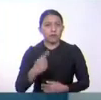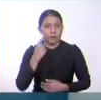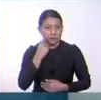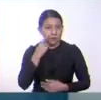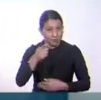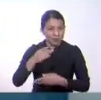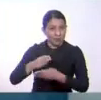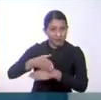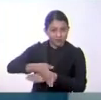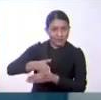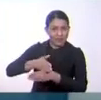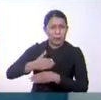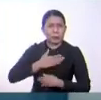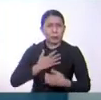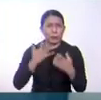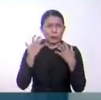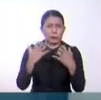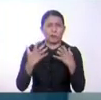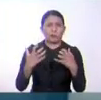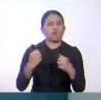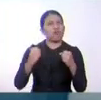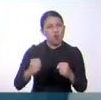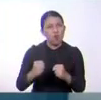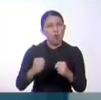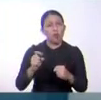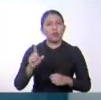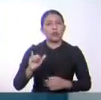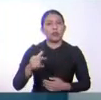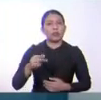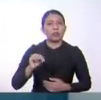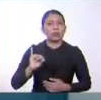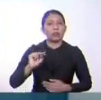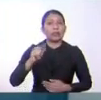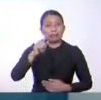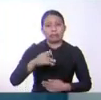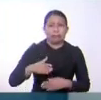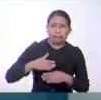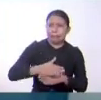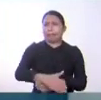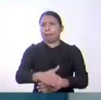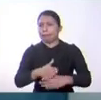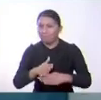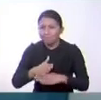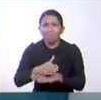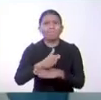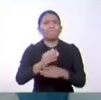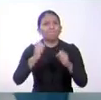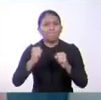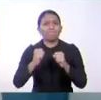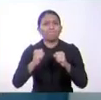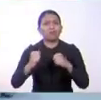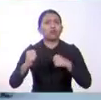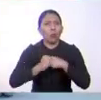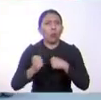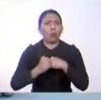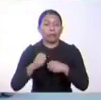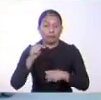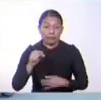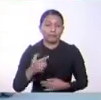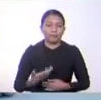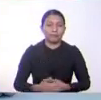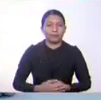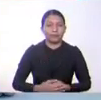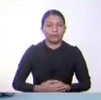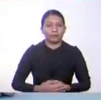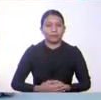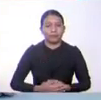poseen muchas paredes reforzadas con lignina y por eso tienen la característica de su firmeza. Otra cosa que